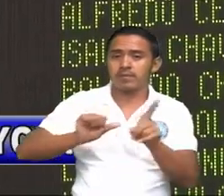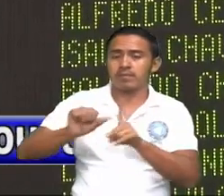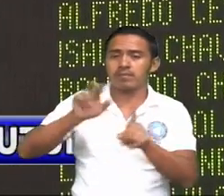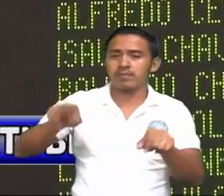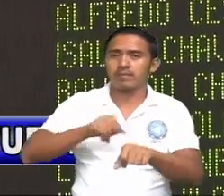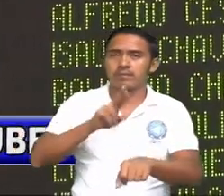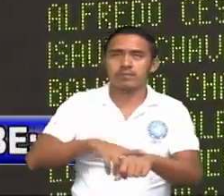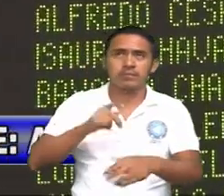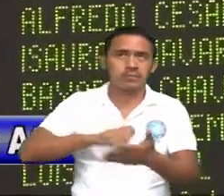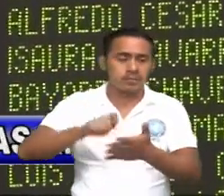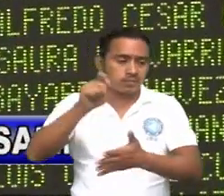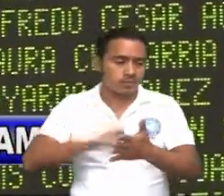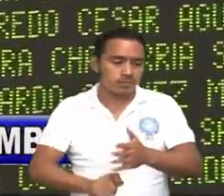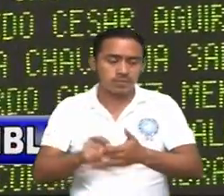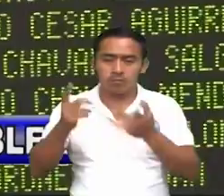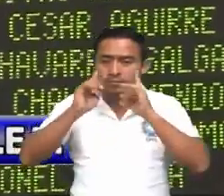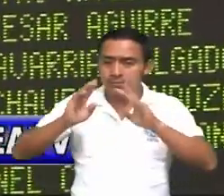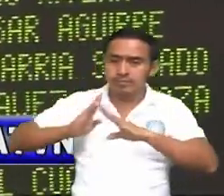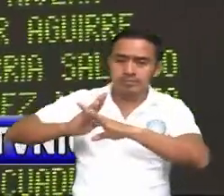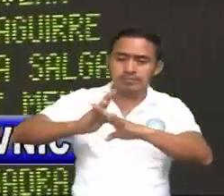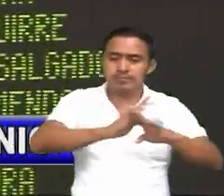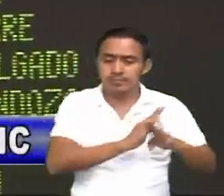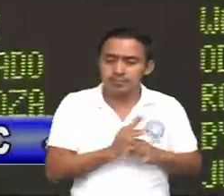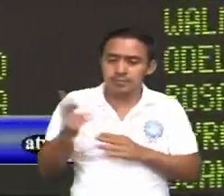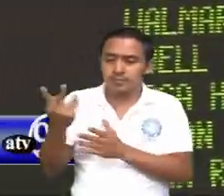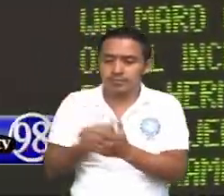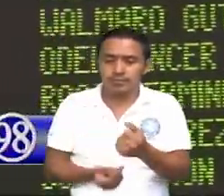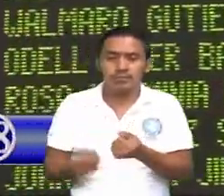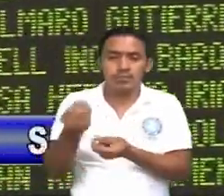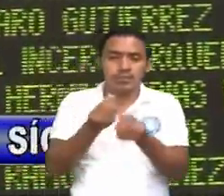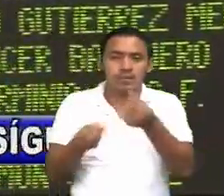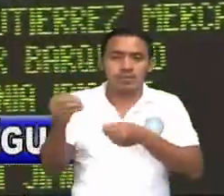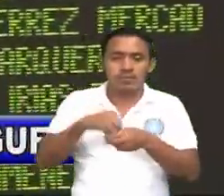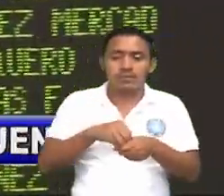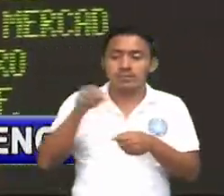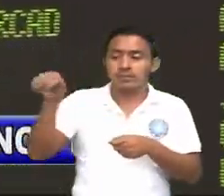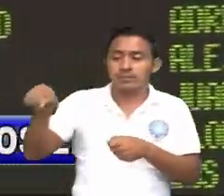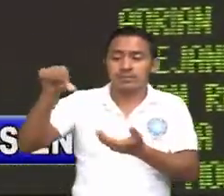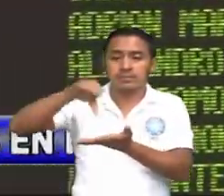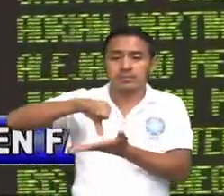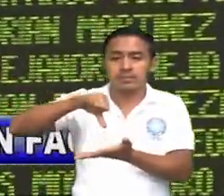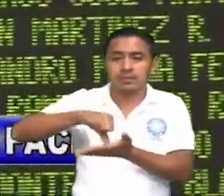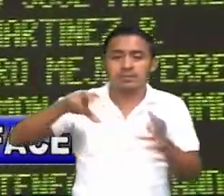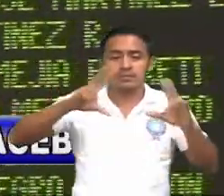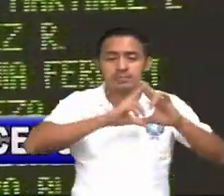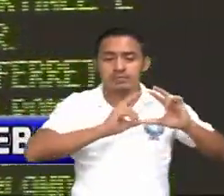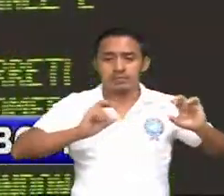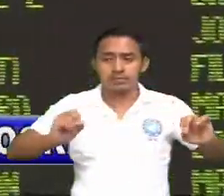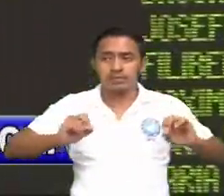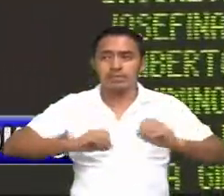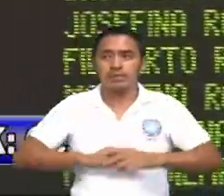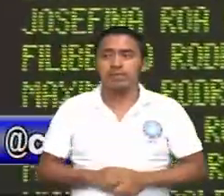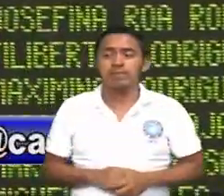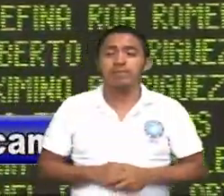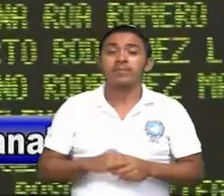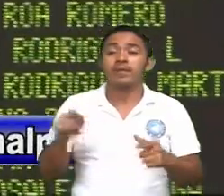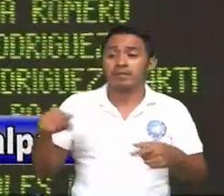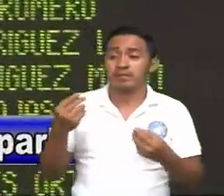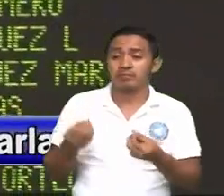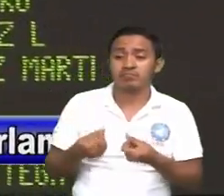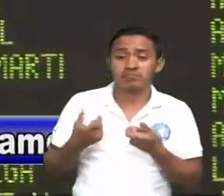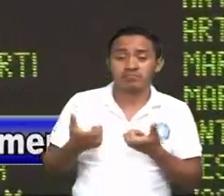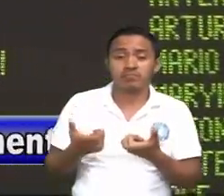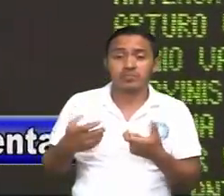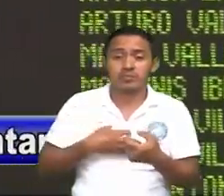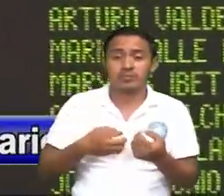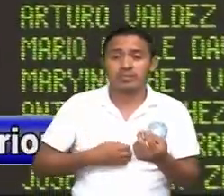aprobó un acuerdo de promoción y protección recíproca de inversiones con la República Islámica de Irán, un país rico en producción de